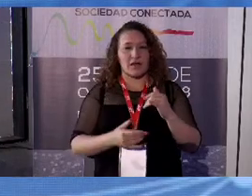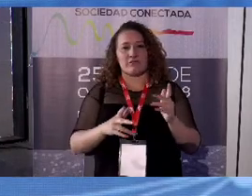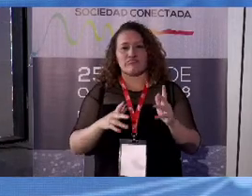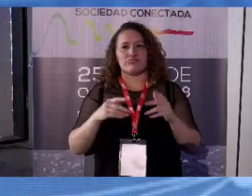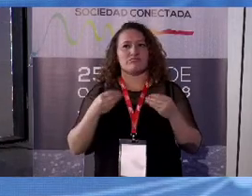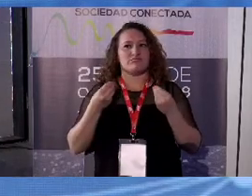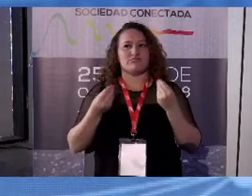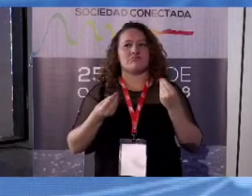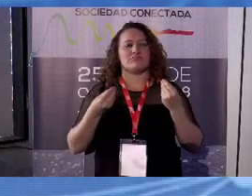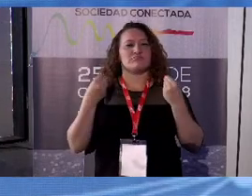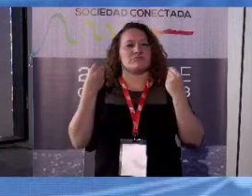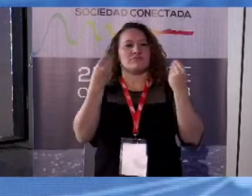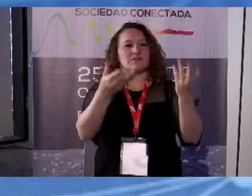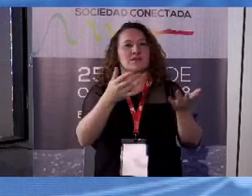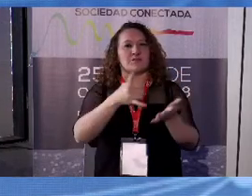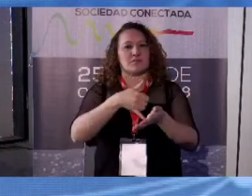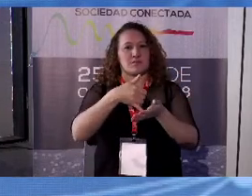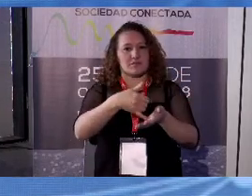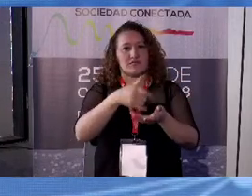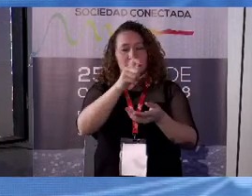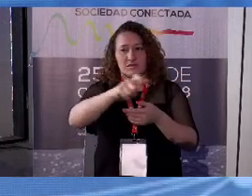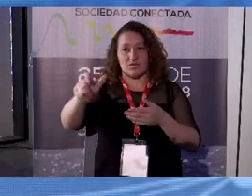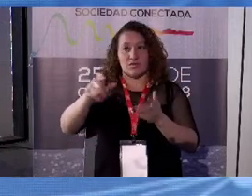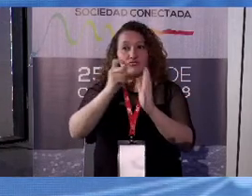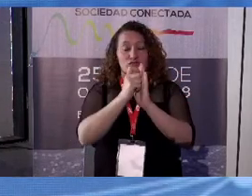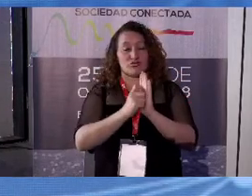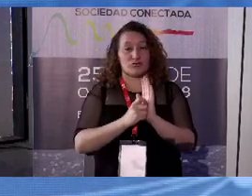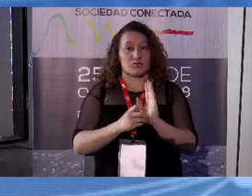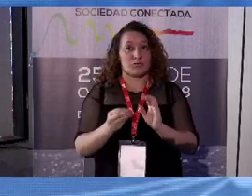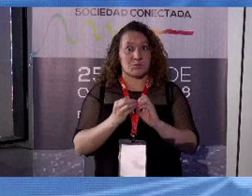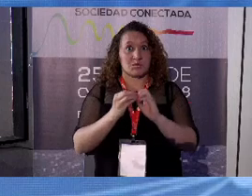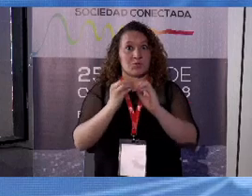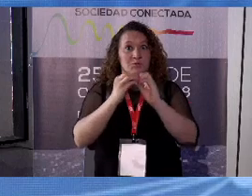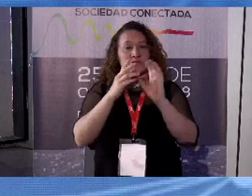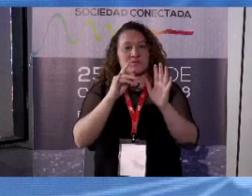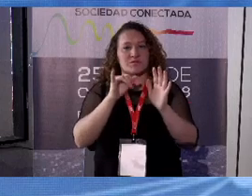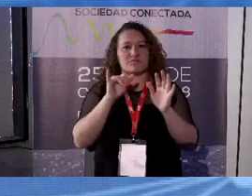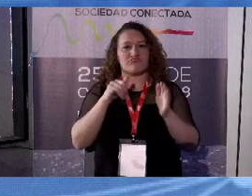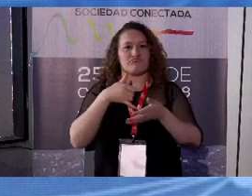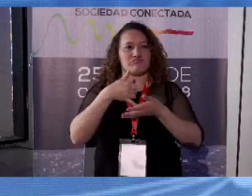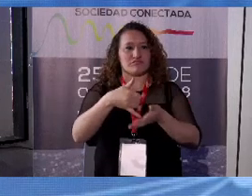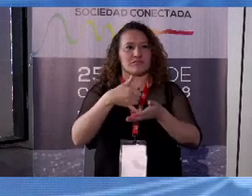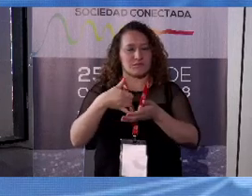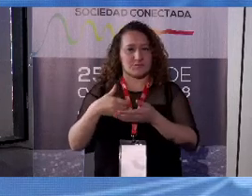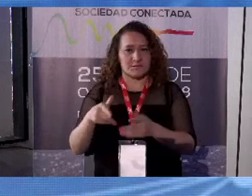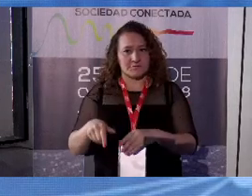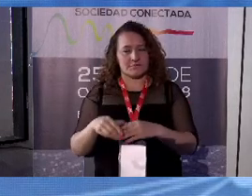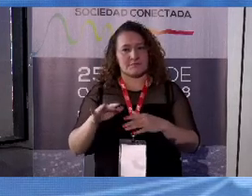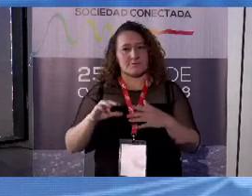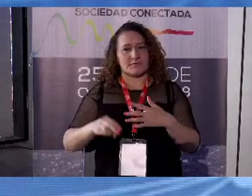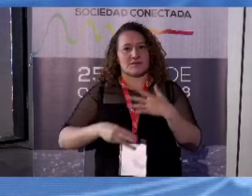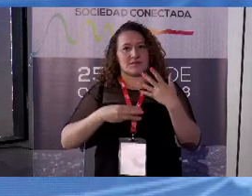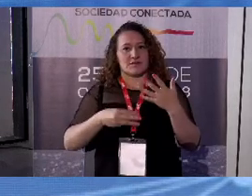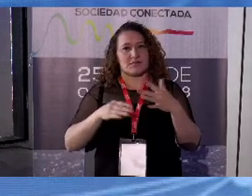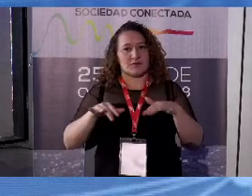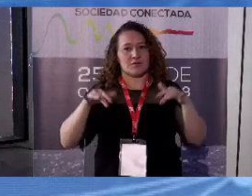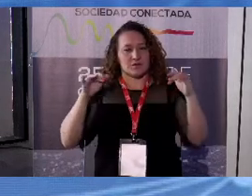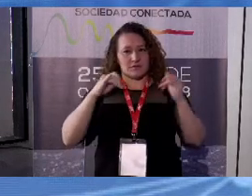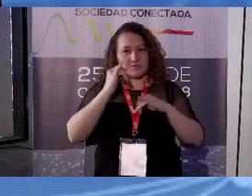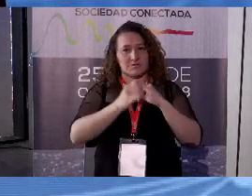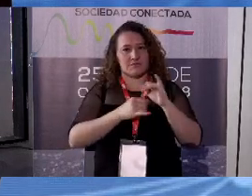haciendo entrega de premios a las personas que mayor puntaje hayan acumulado durante el octavo congreso Internacional del